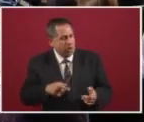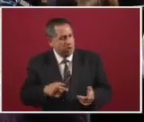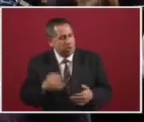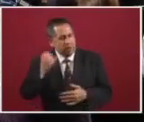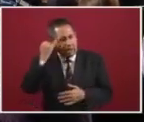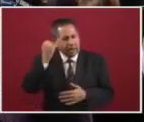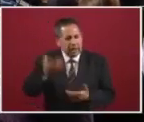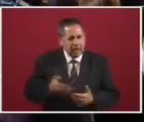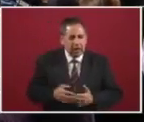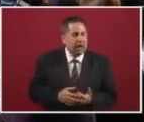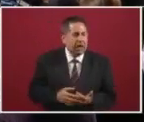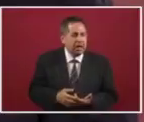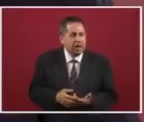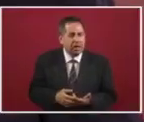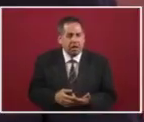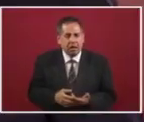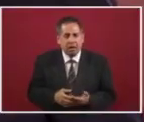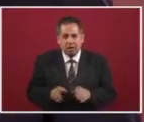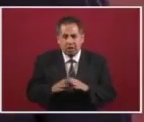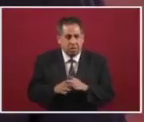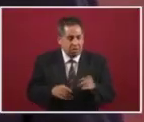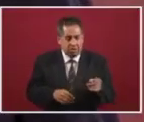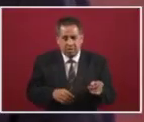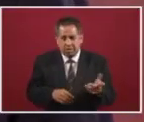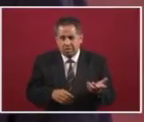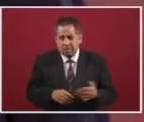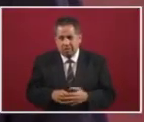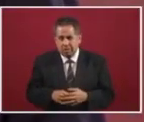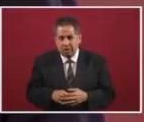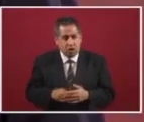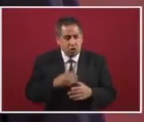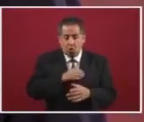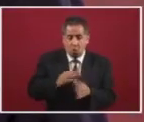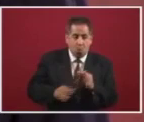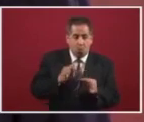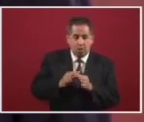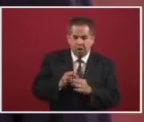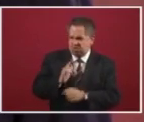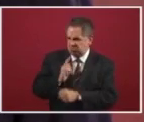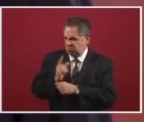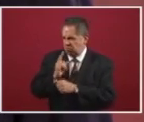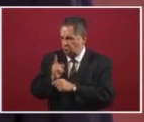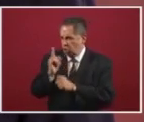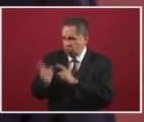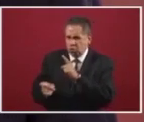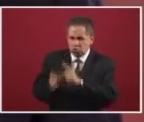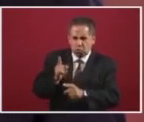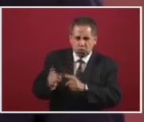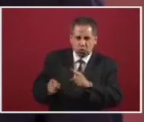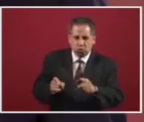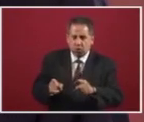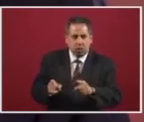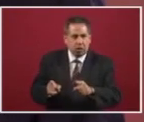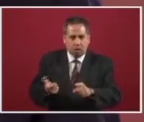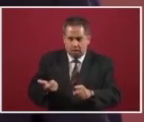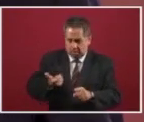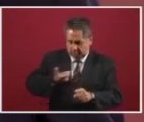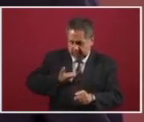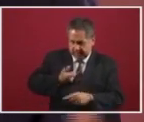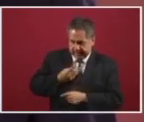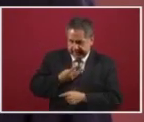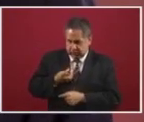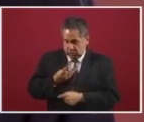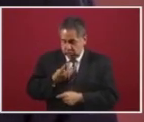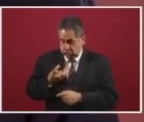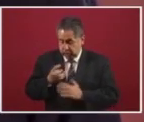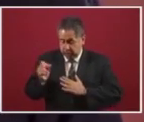Imagínense si se van a poner a cumplir con su deber, si reciben 300, 400 mil